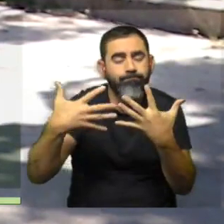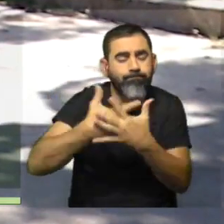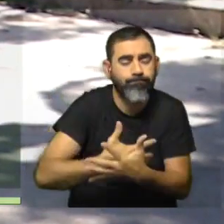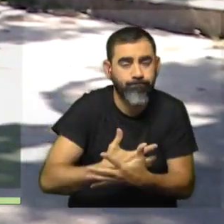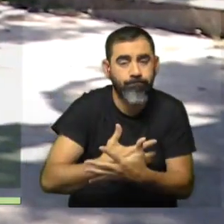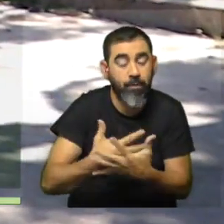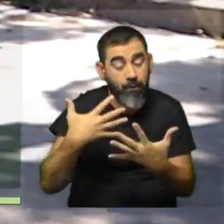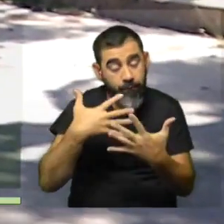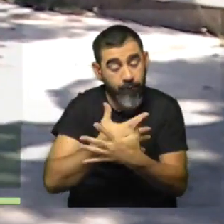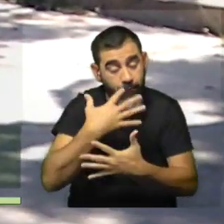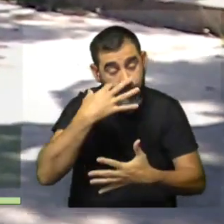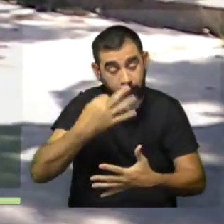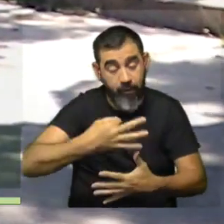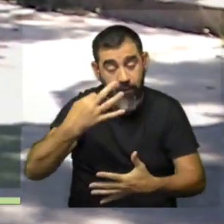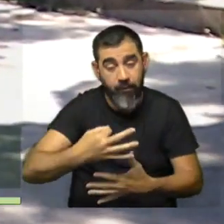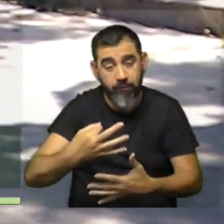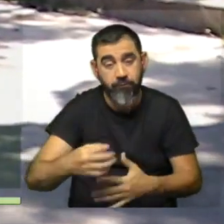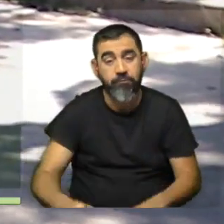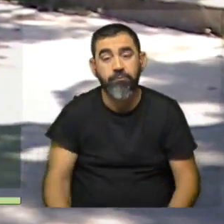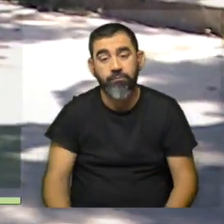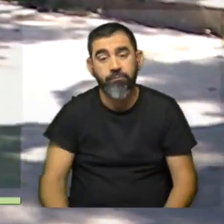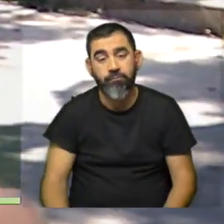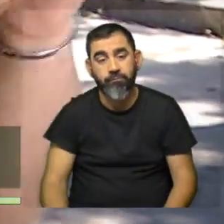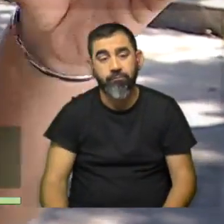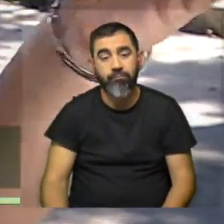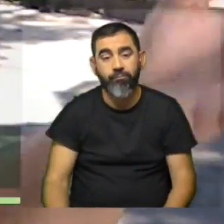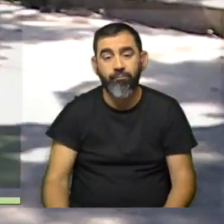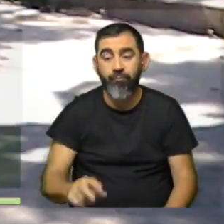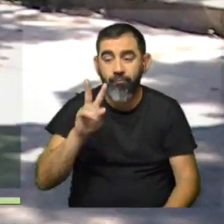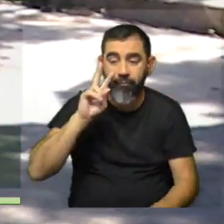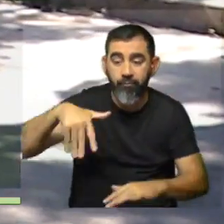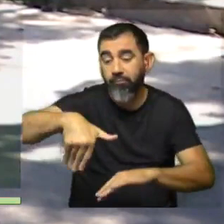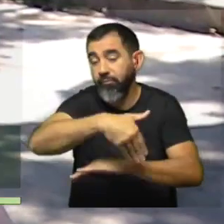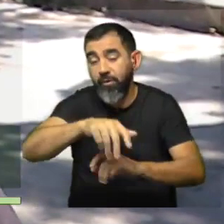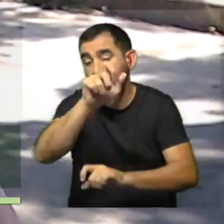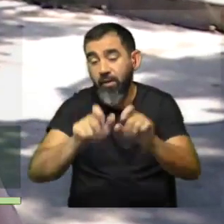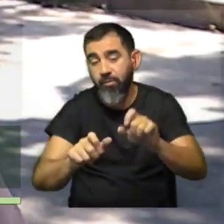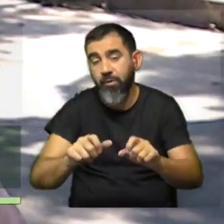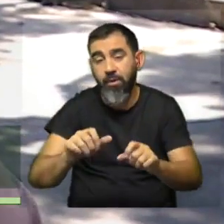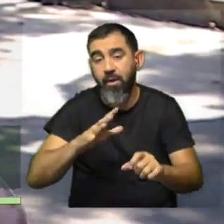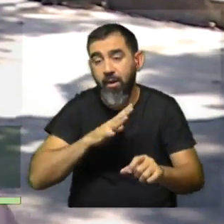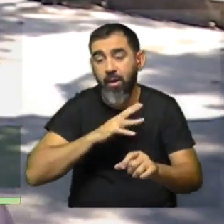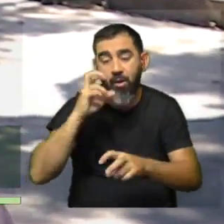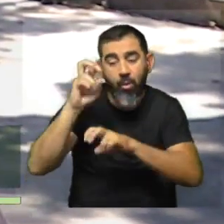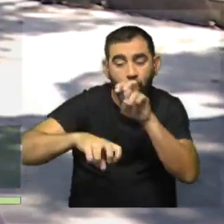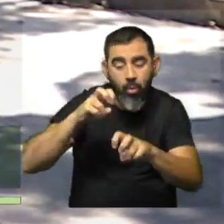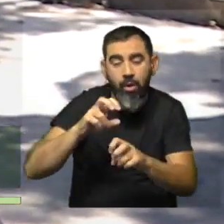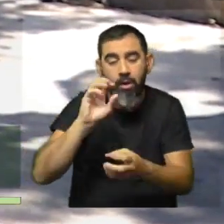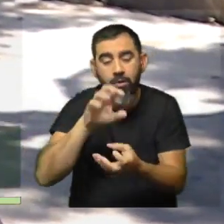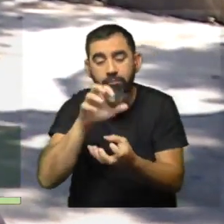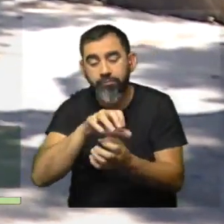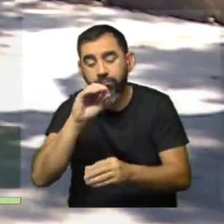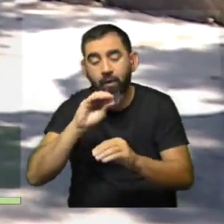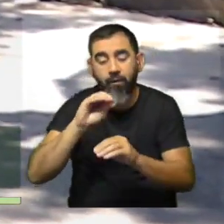y la está pasando mal de verdad. No es necesario ir más allá de la esquina para darte cuenta que ya la gente empezó a boiquetear, empezó